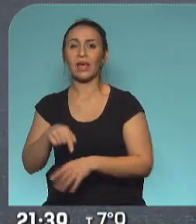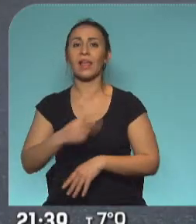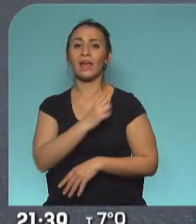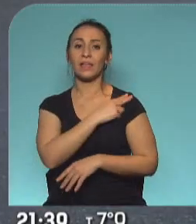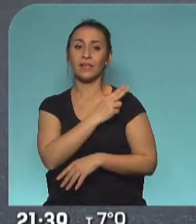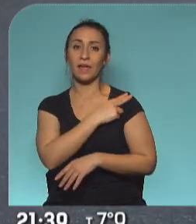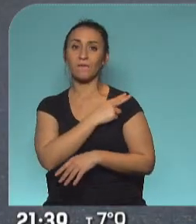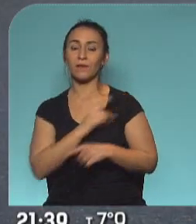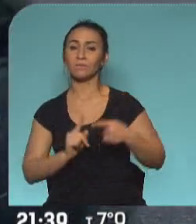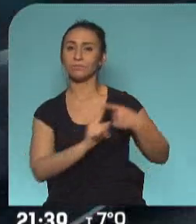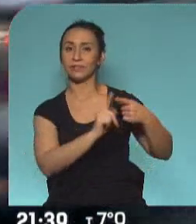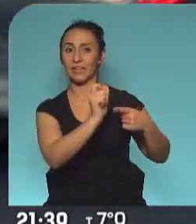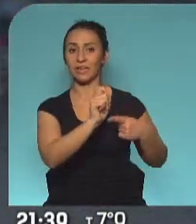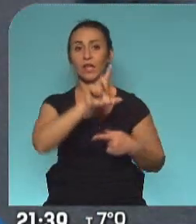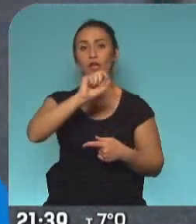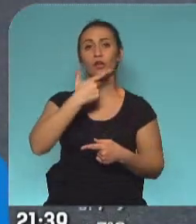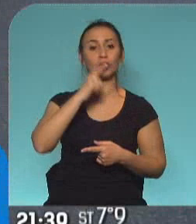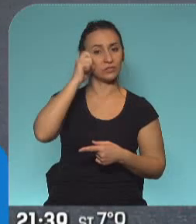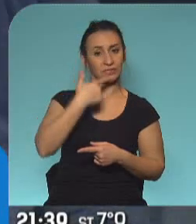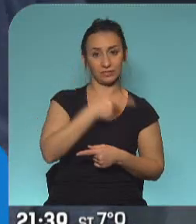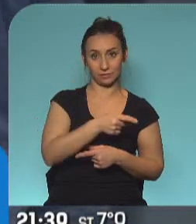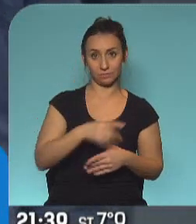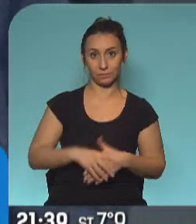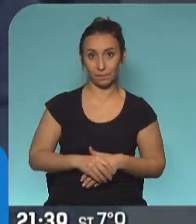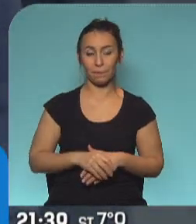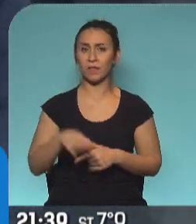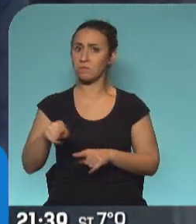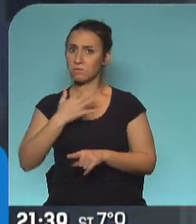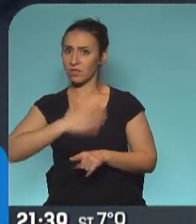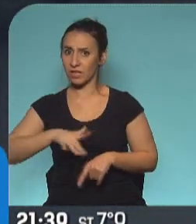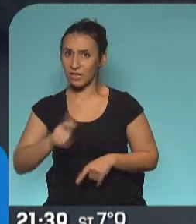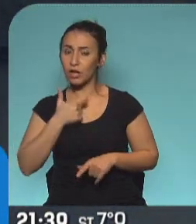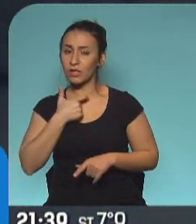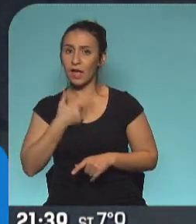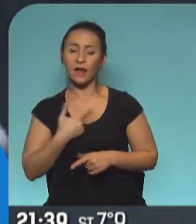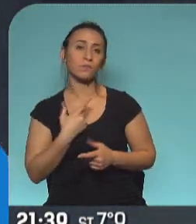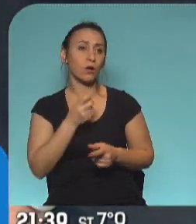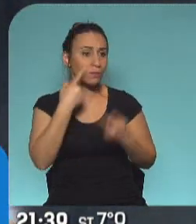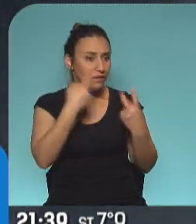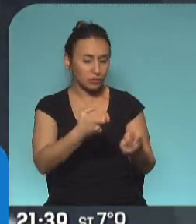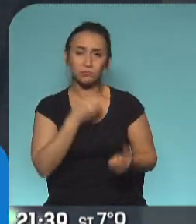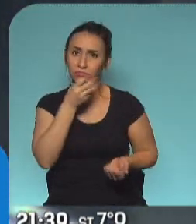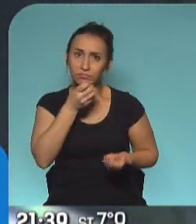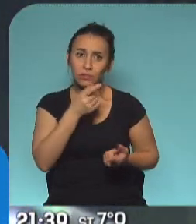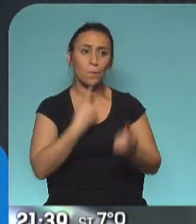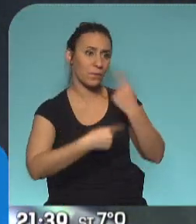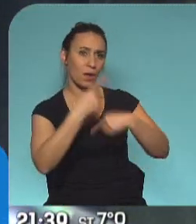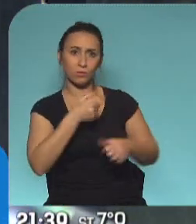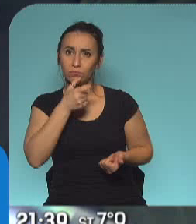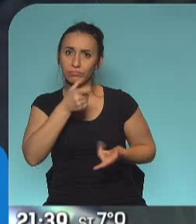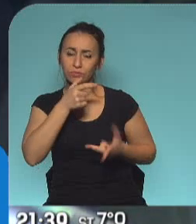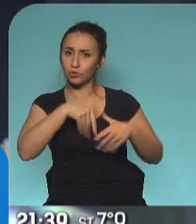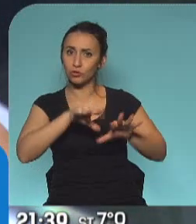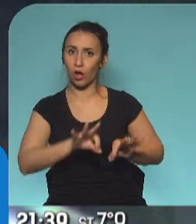directo de él era efectivamente Martín Costes. La verdad que ahora está tranquilo porque él quiere colaborar con la investigación, va a contestar absolutamente todas las preguntas,